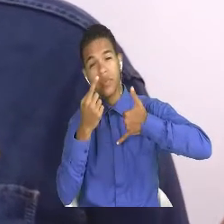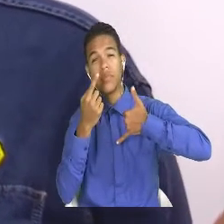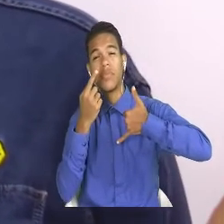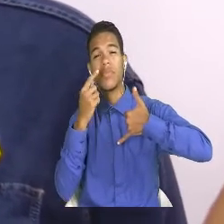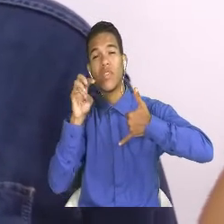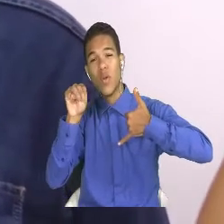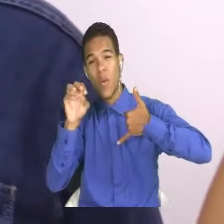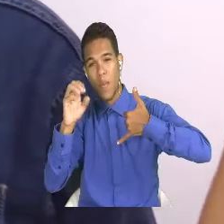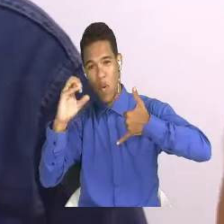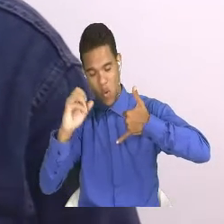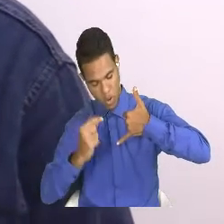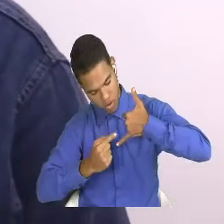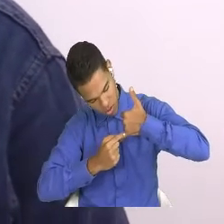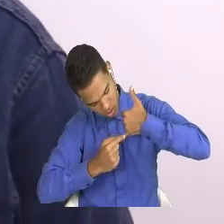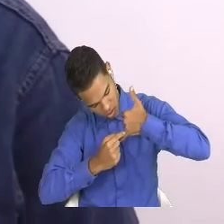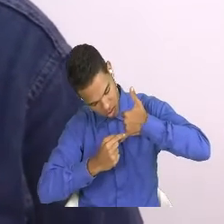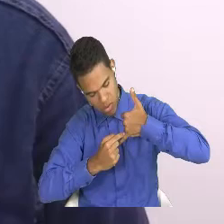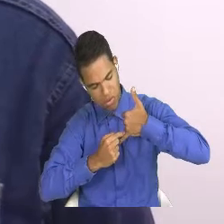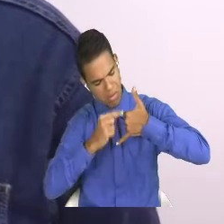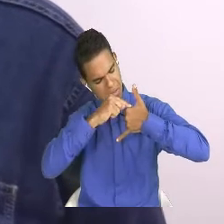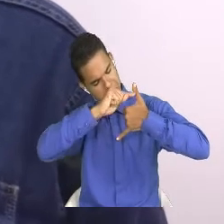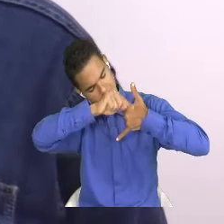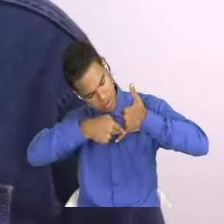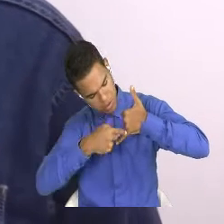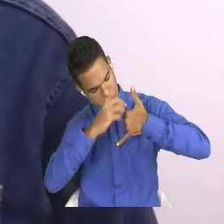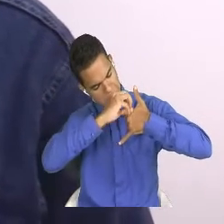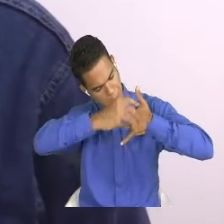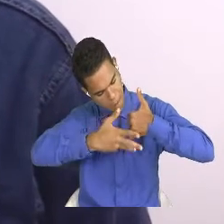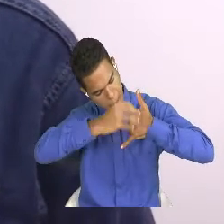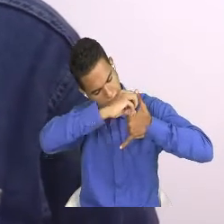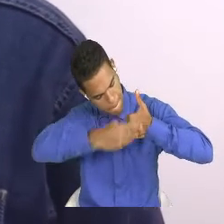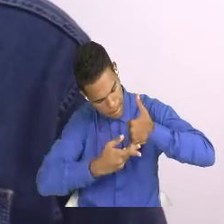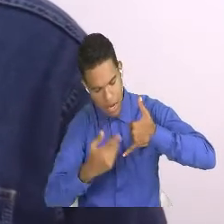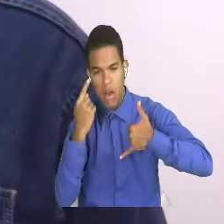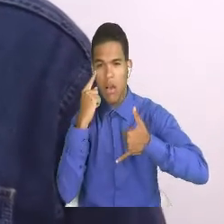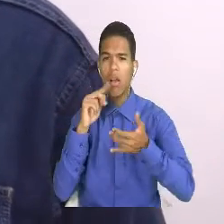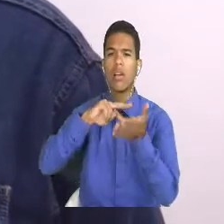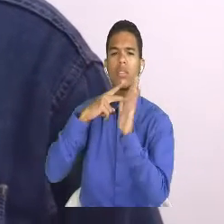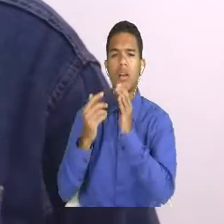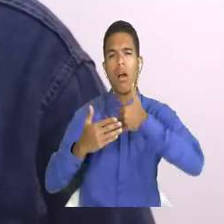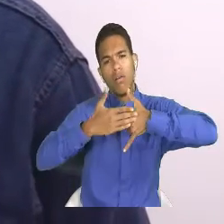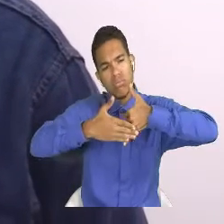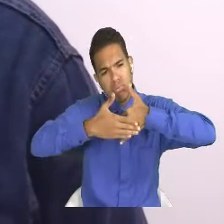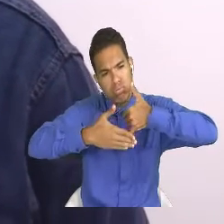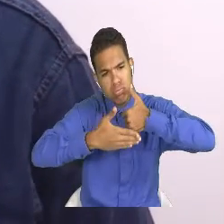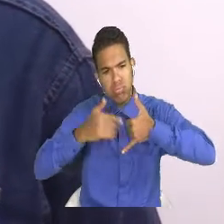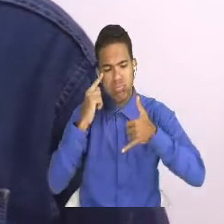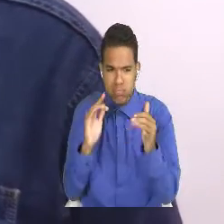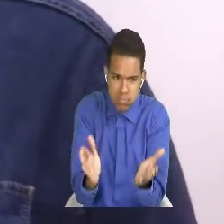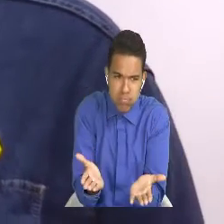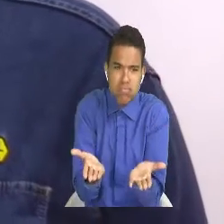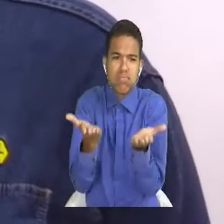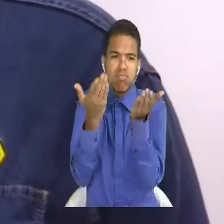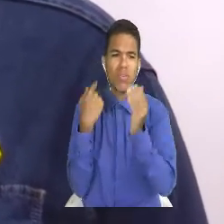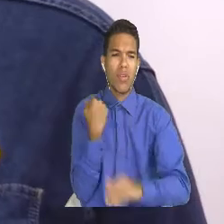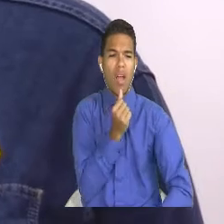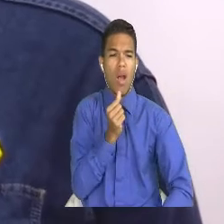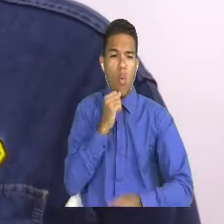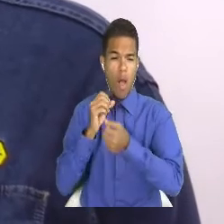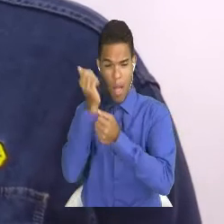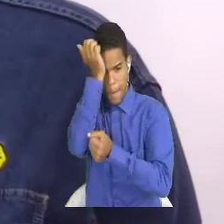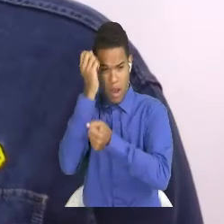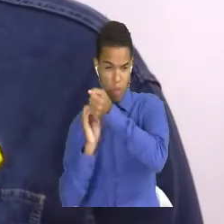a brindar una mano amiga en este tipo de situaciones, de tragedias de índole ocasionadas por desastres naturales. Es